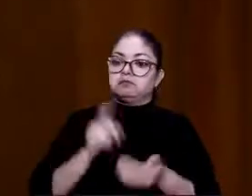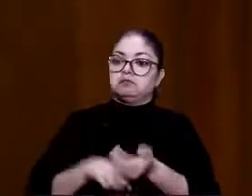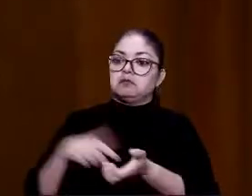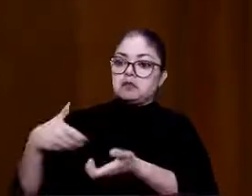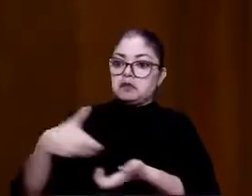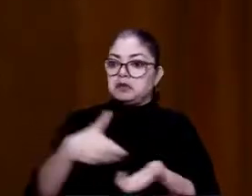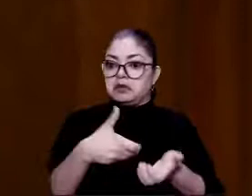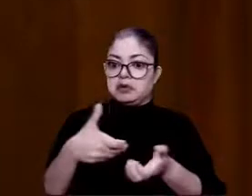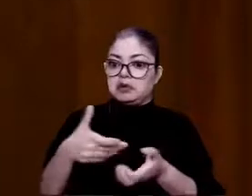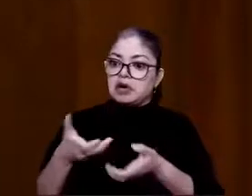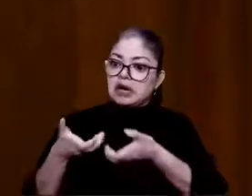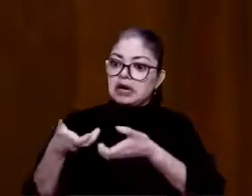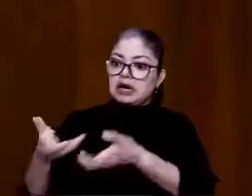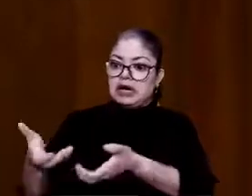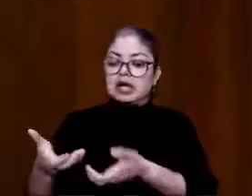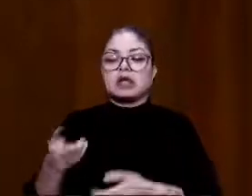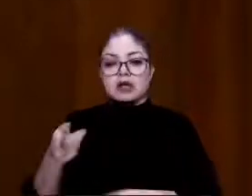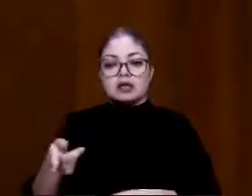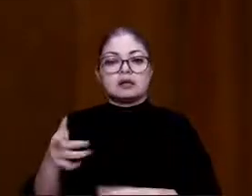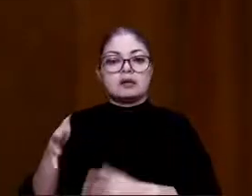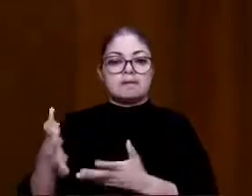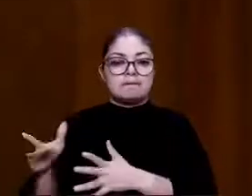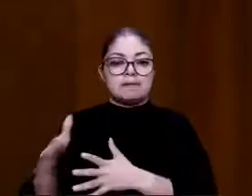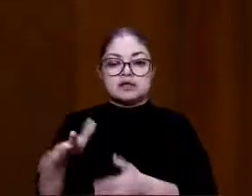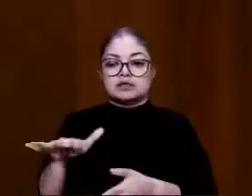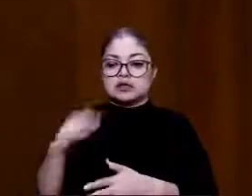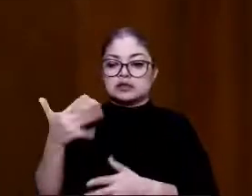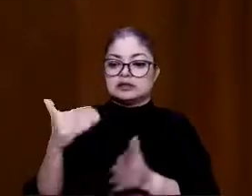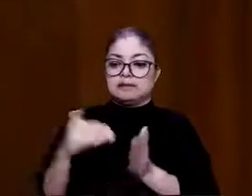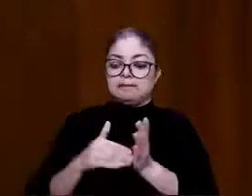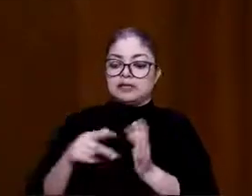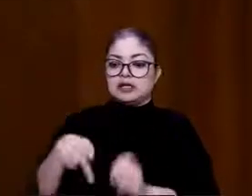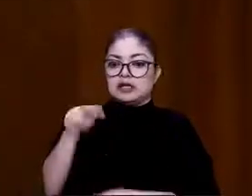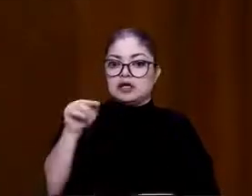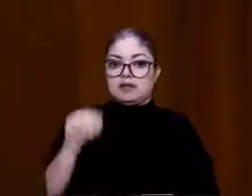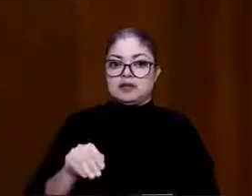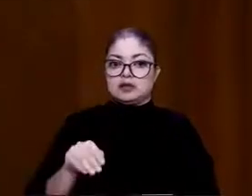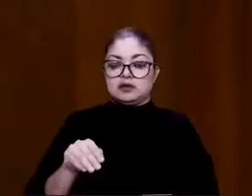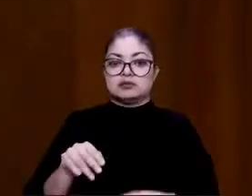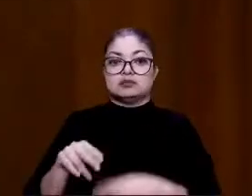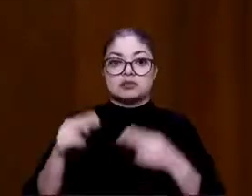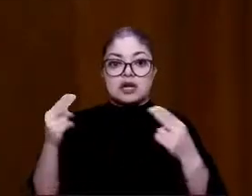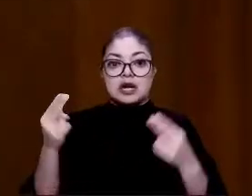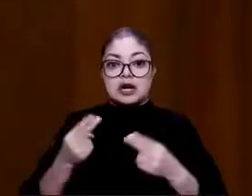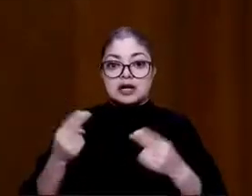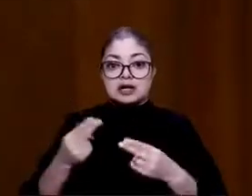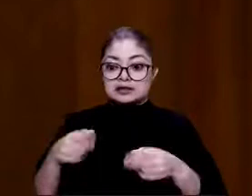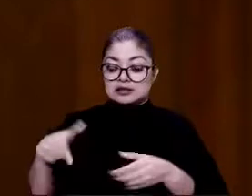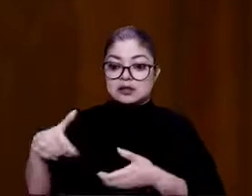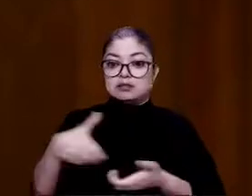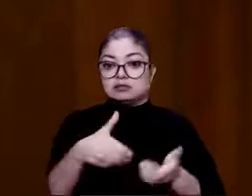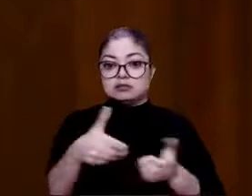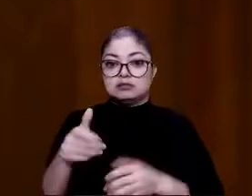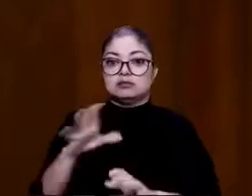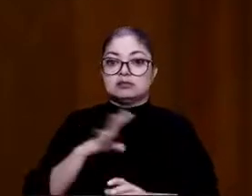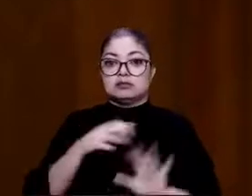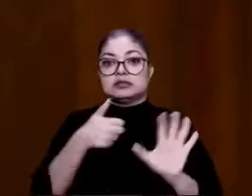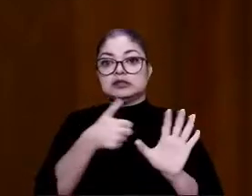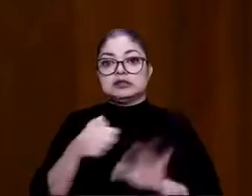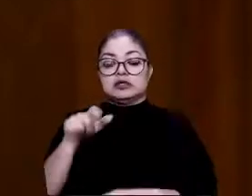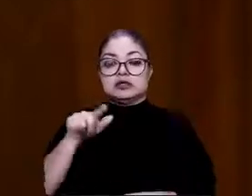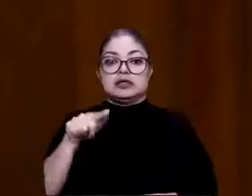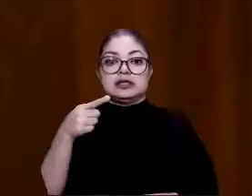y caminos tenga una longitud de más de 15.000 kilómetros y que la densidad carretera sea de